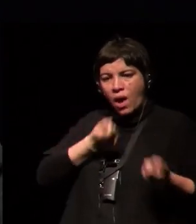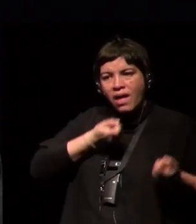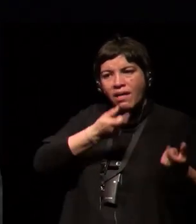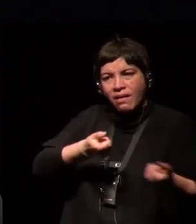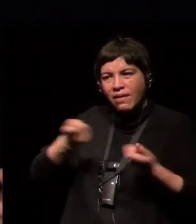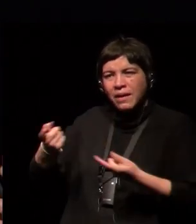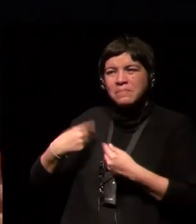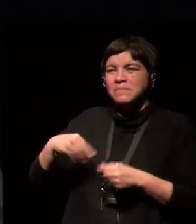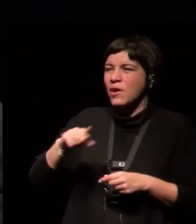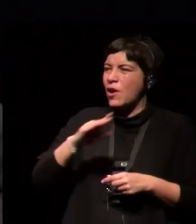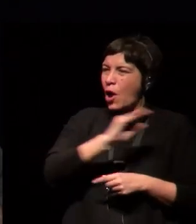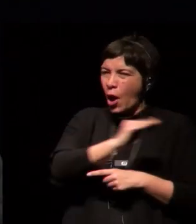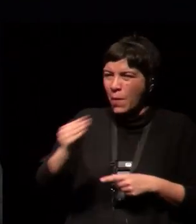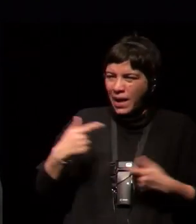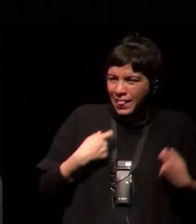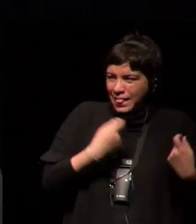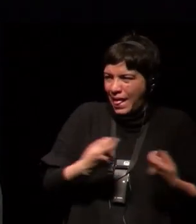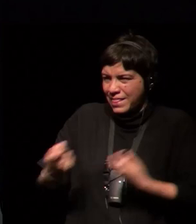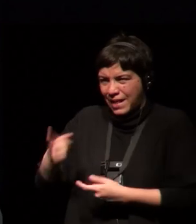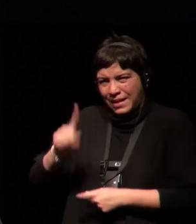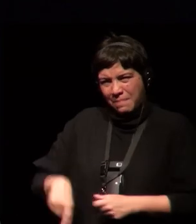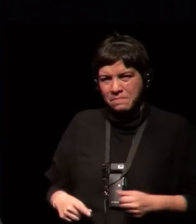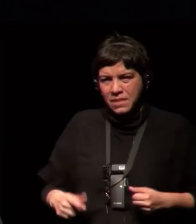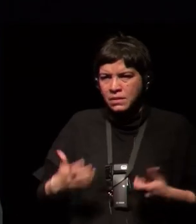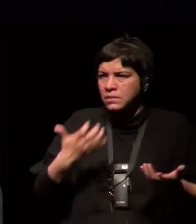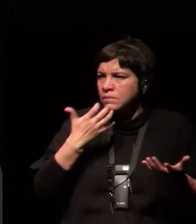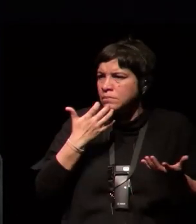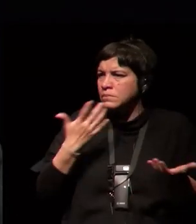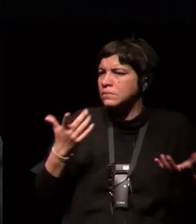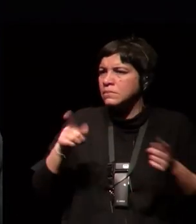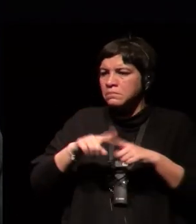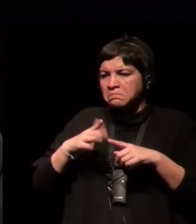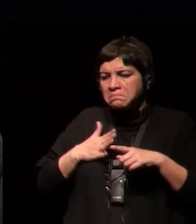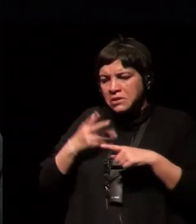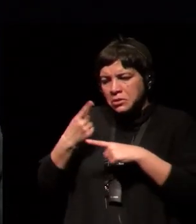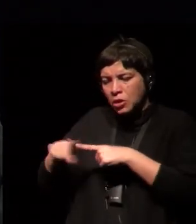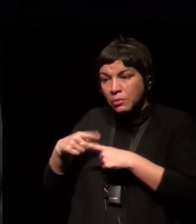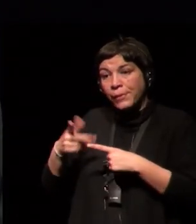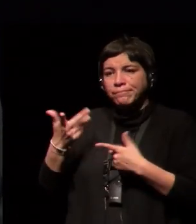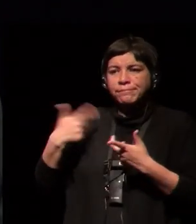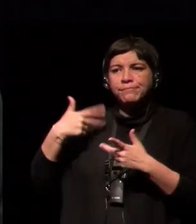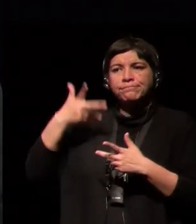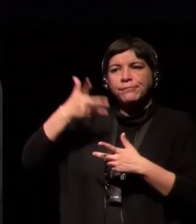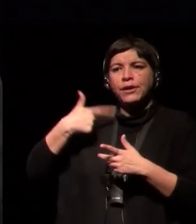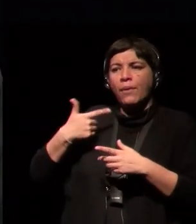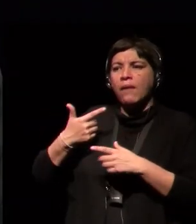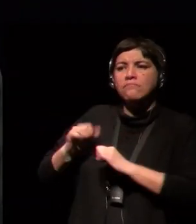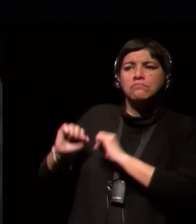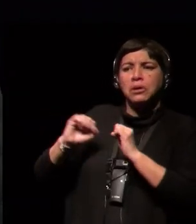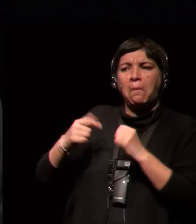podemos proteger nuestras hipotecas, por así decirlo. Ese es el quinto. Tenemos que